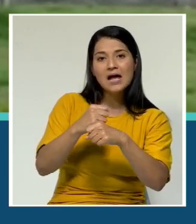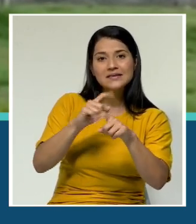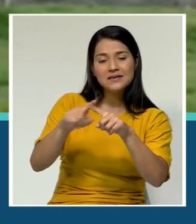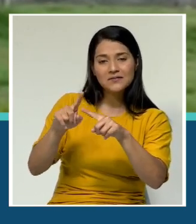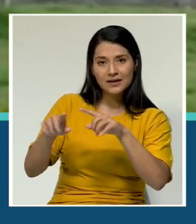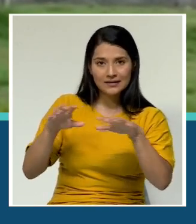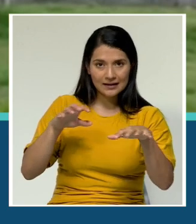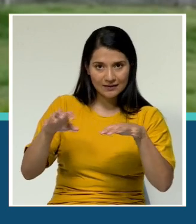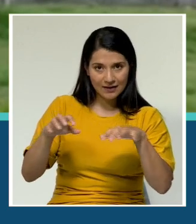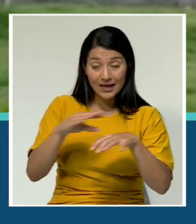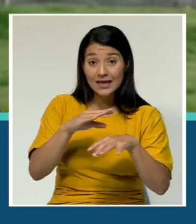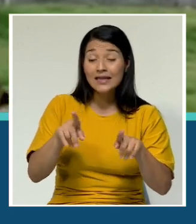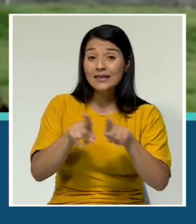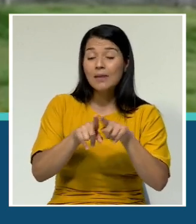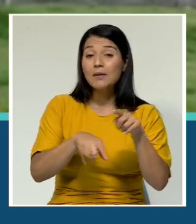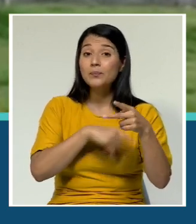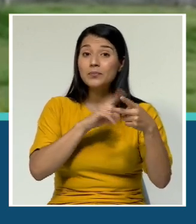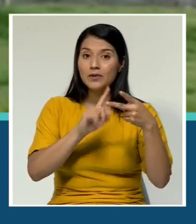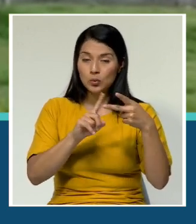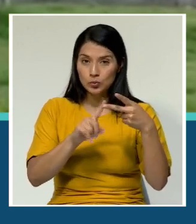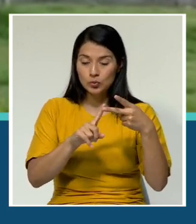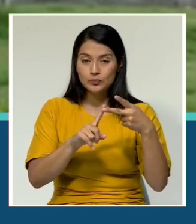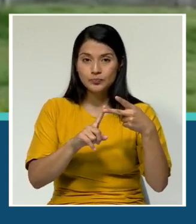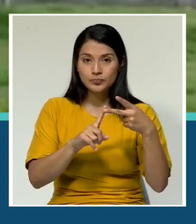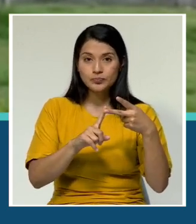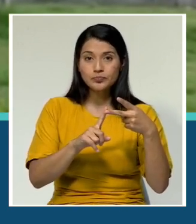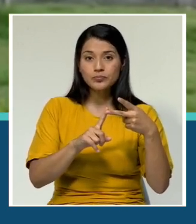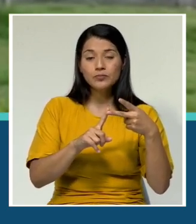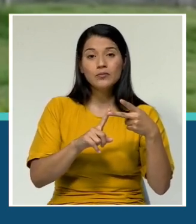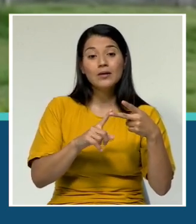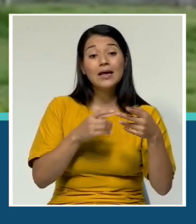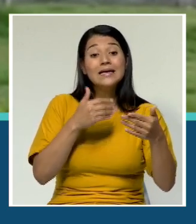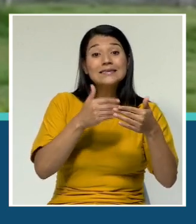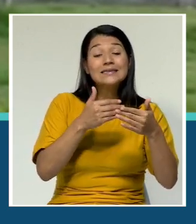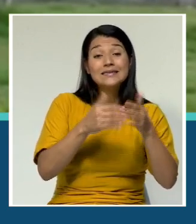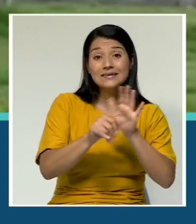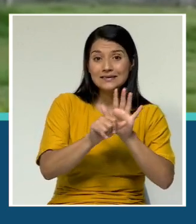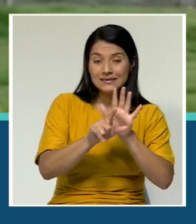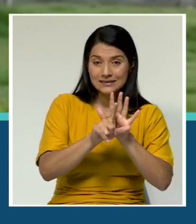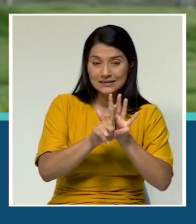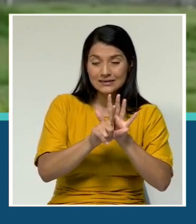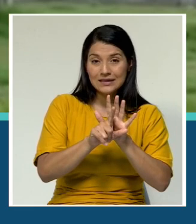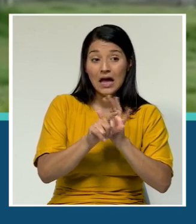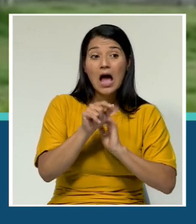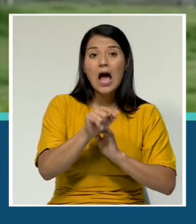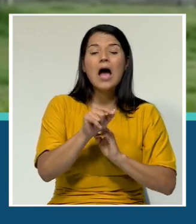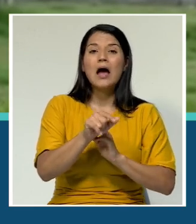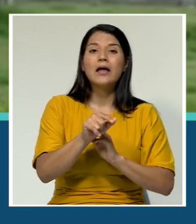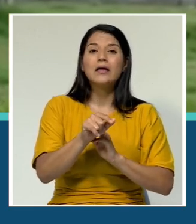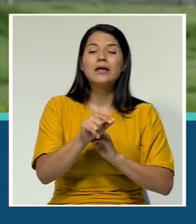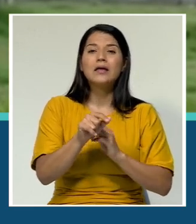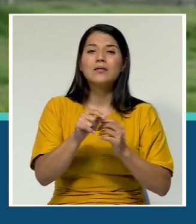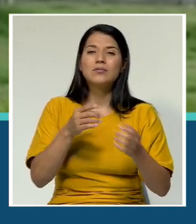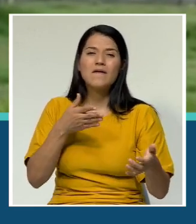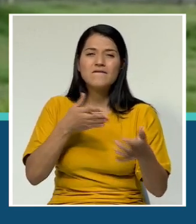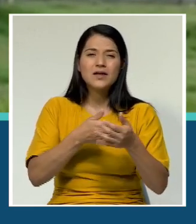Asamblea Legislativa y los lugares donde se van a celebrar las diferentes actividades, y la segunda arista